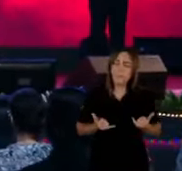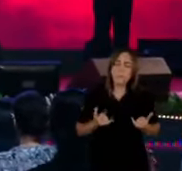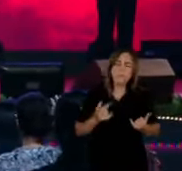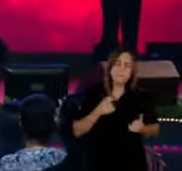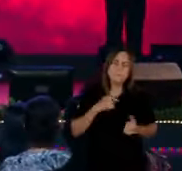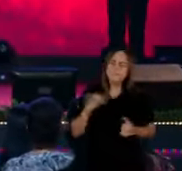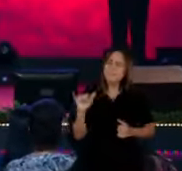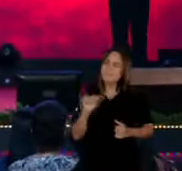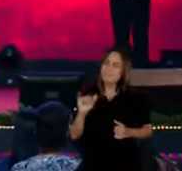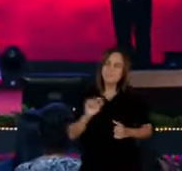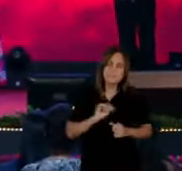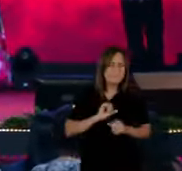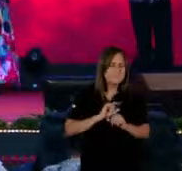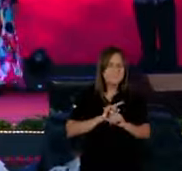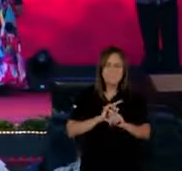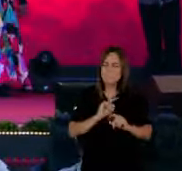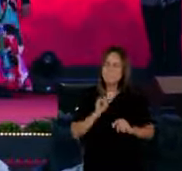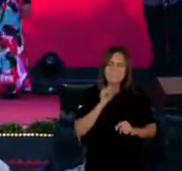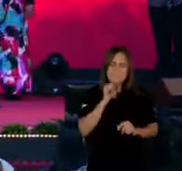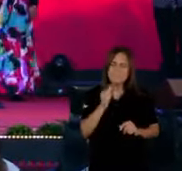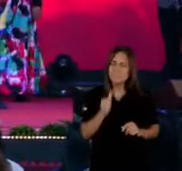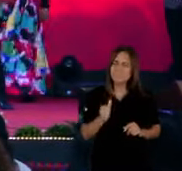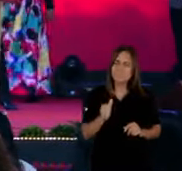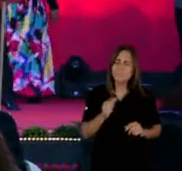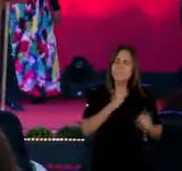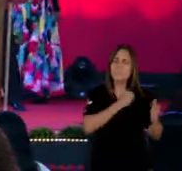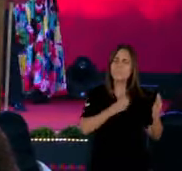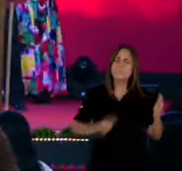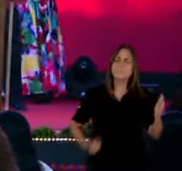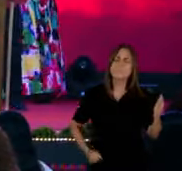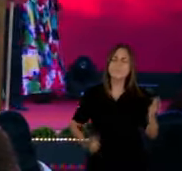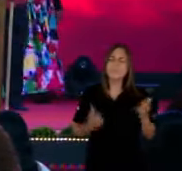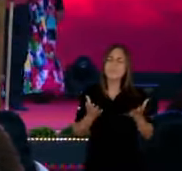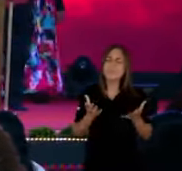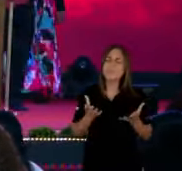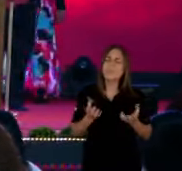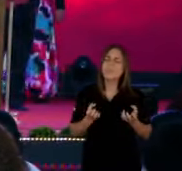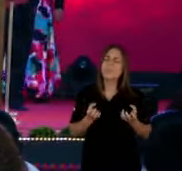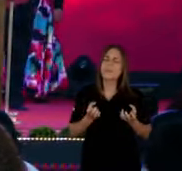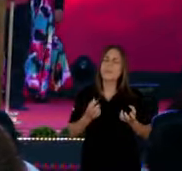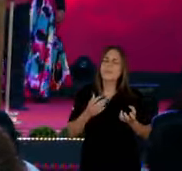ayer. Señor, quiero serte